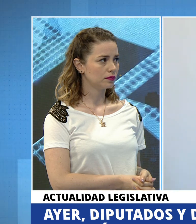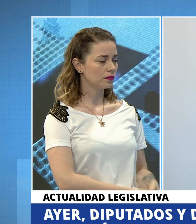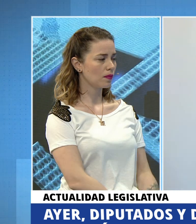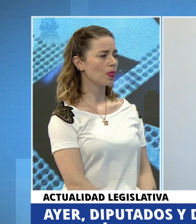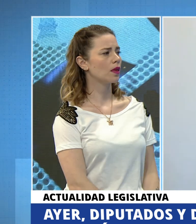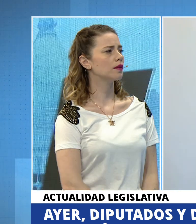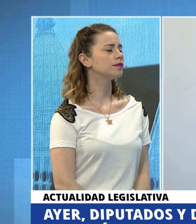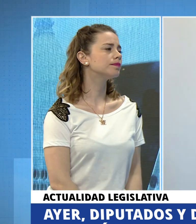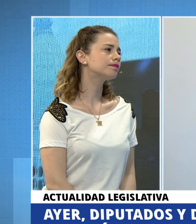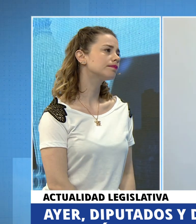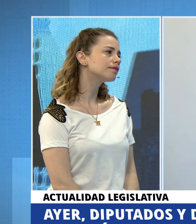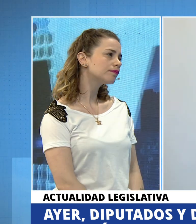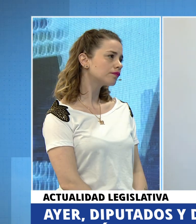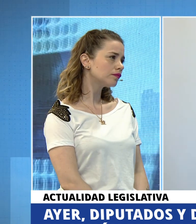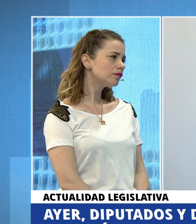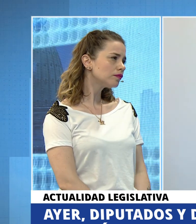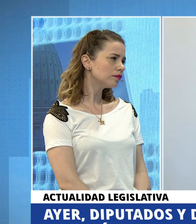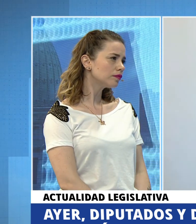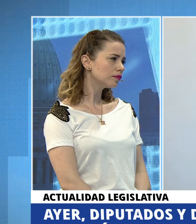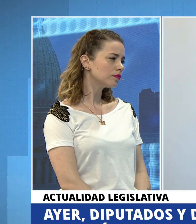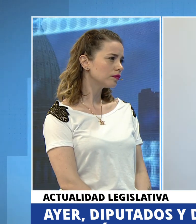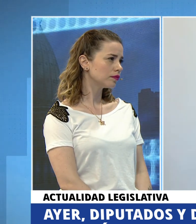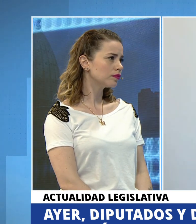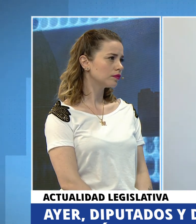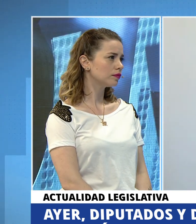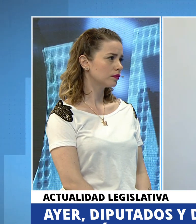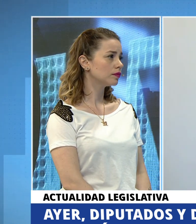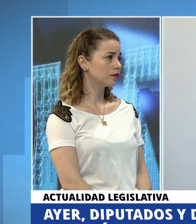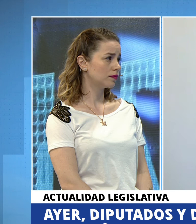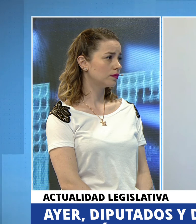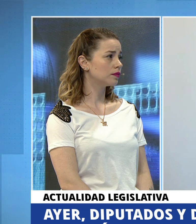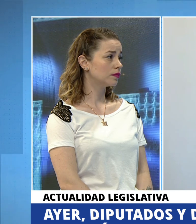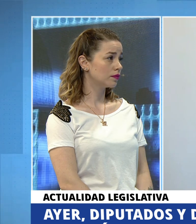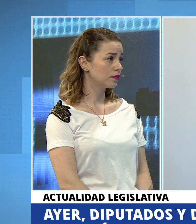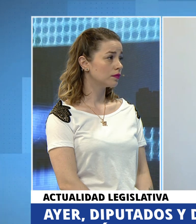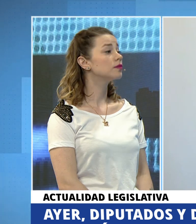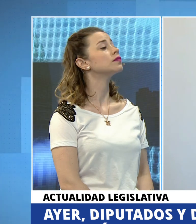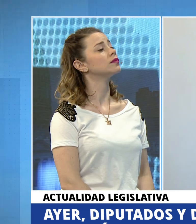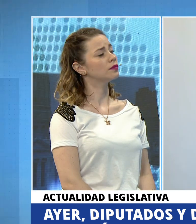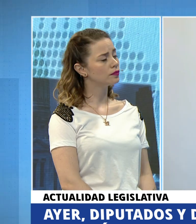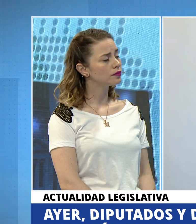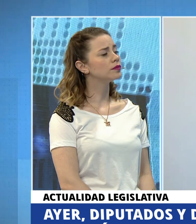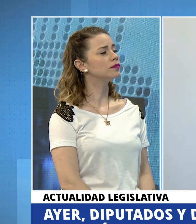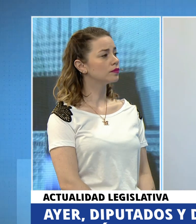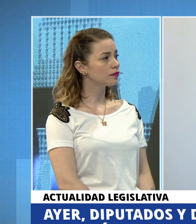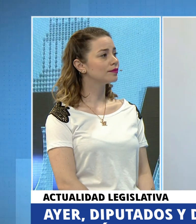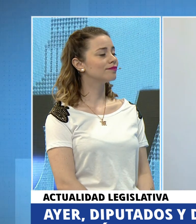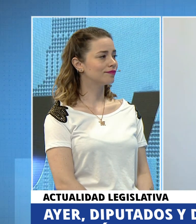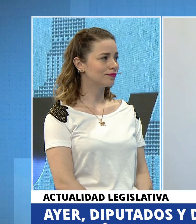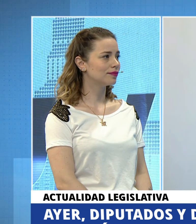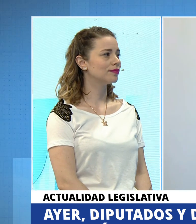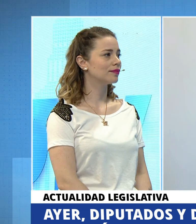Sí, en realidad el rechazo más fuerte vino no de los diputados, sino del sector bancario, de cámaras empresariales